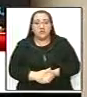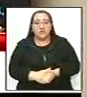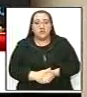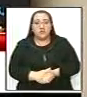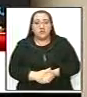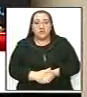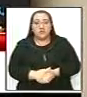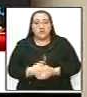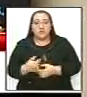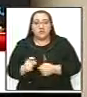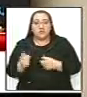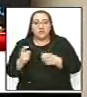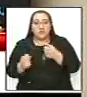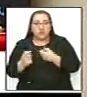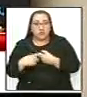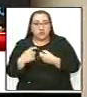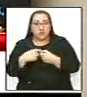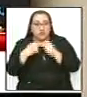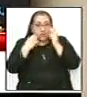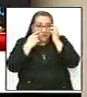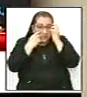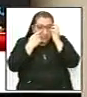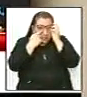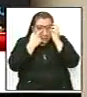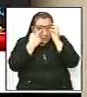Asistencia cerrada.